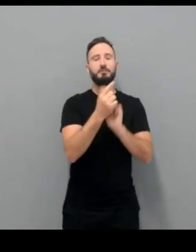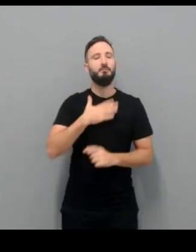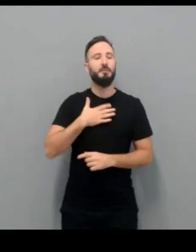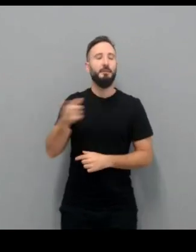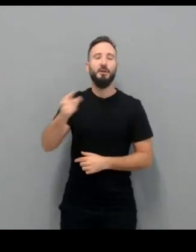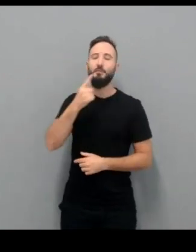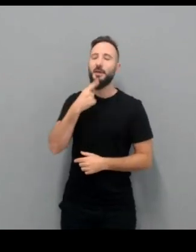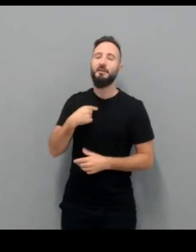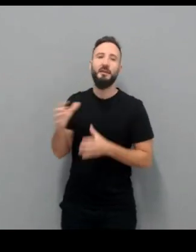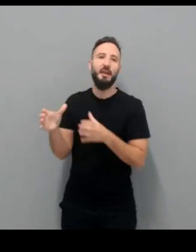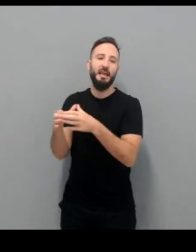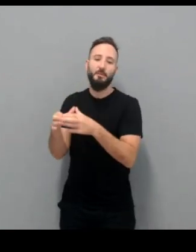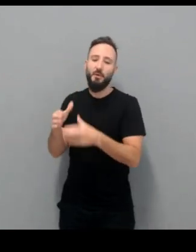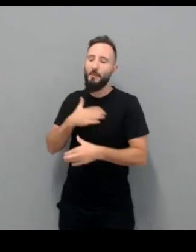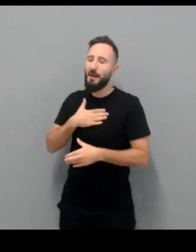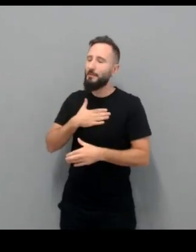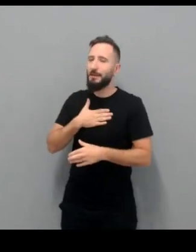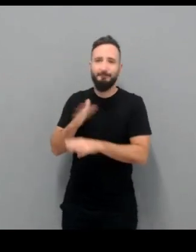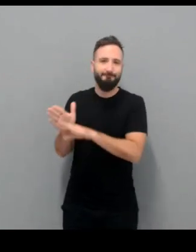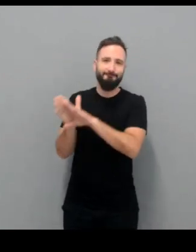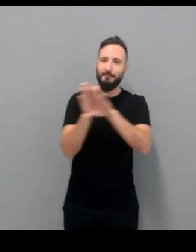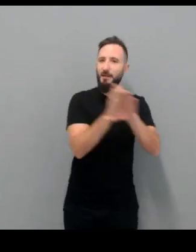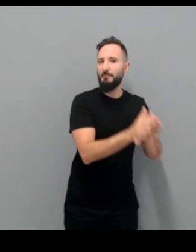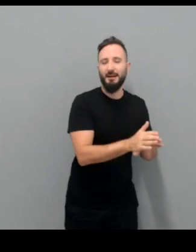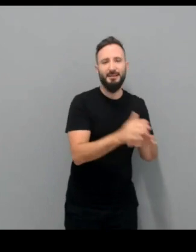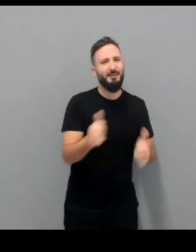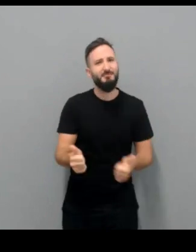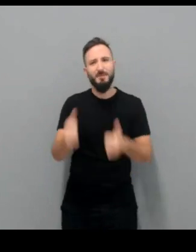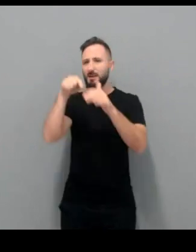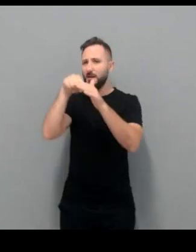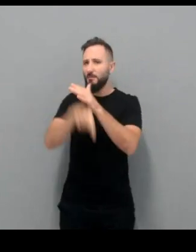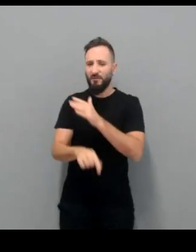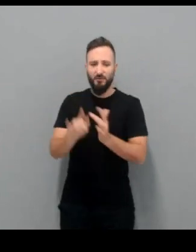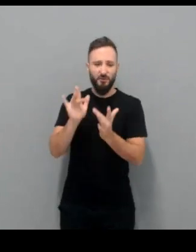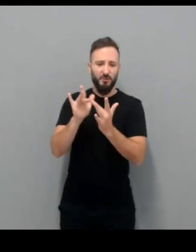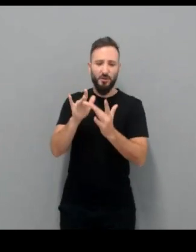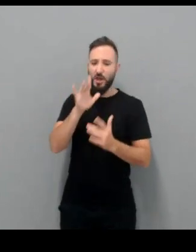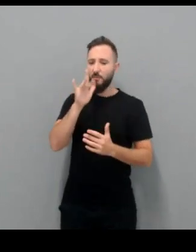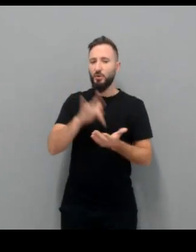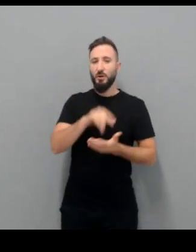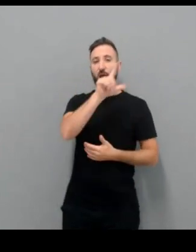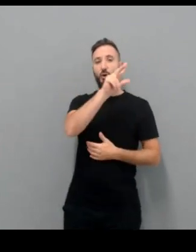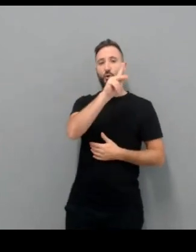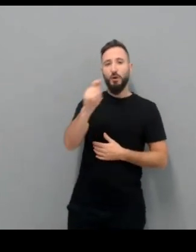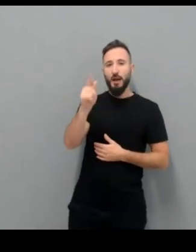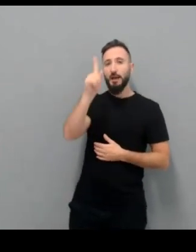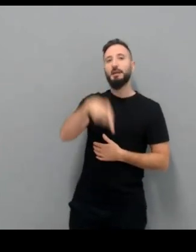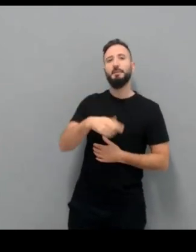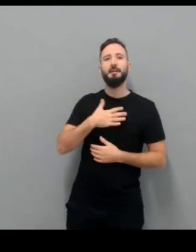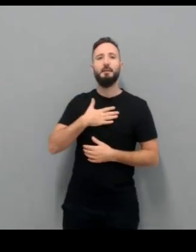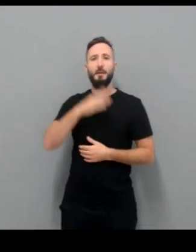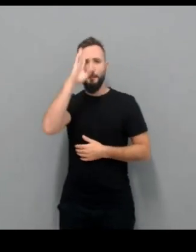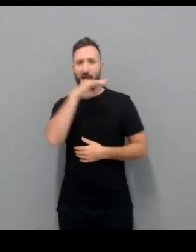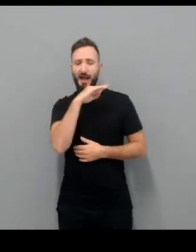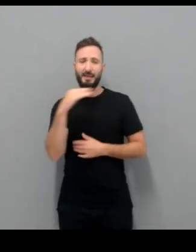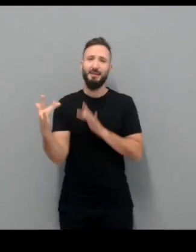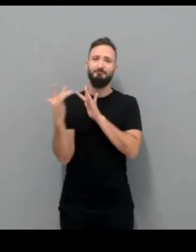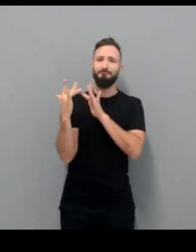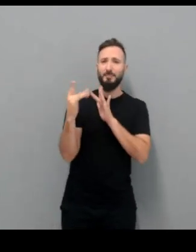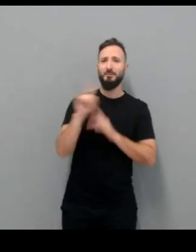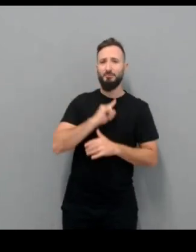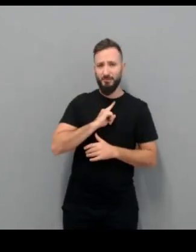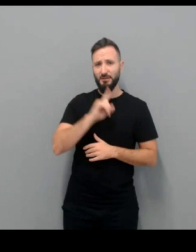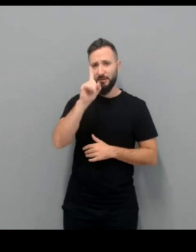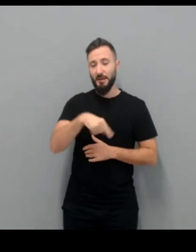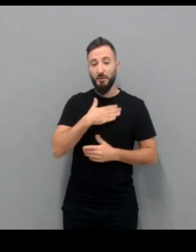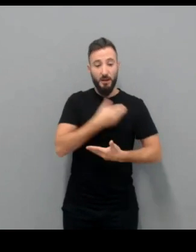equipo, a mí es algo más que un equipo, porque sí, las terapias se las lleva Luca, pero también los padres. Al final, tú traes